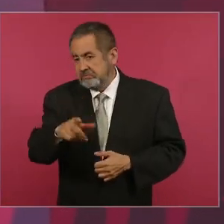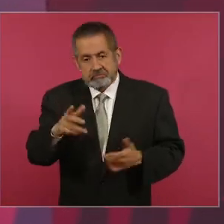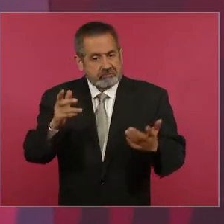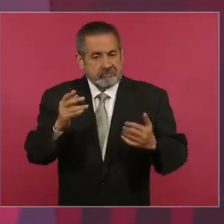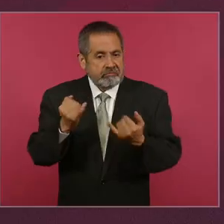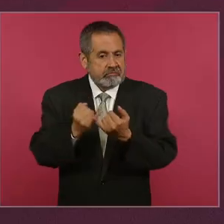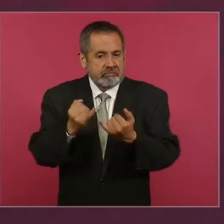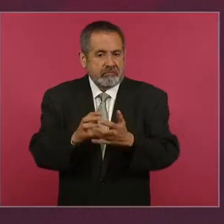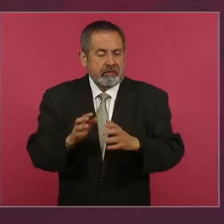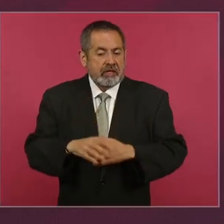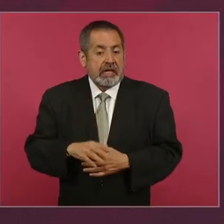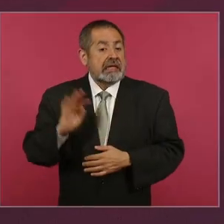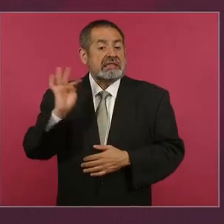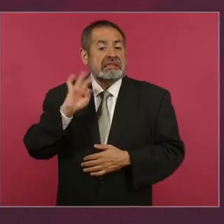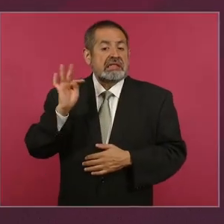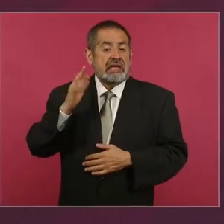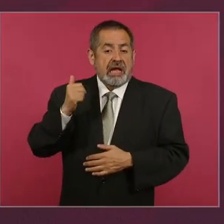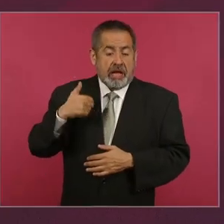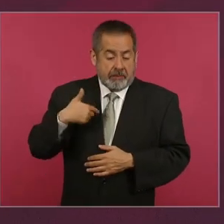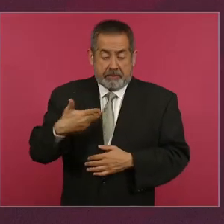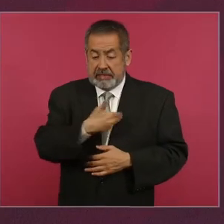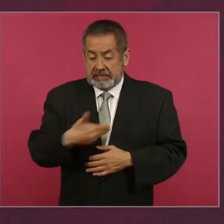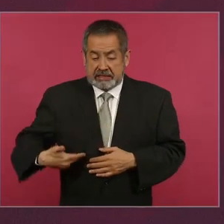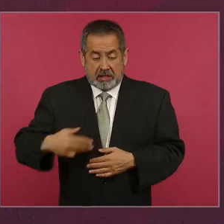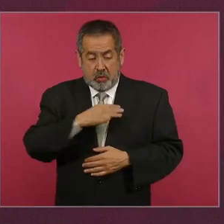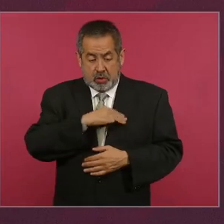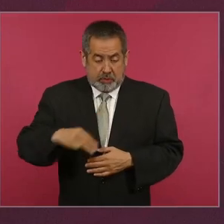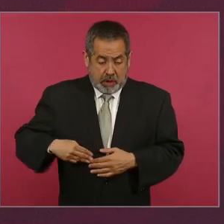el presidente municipal es honrado,